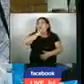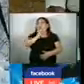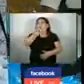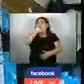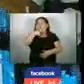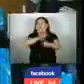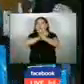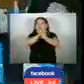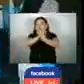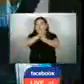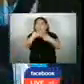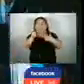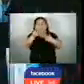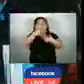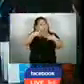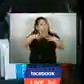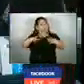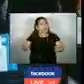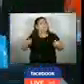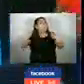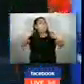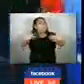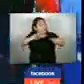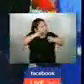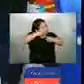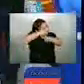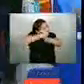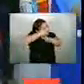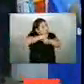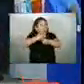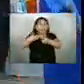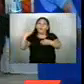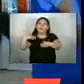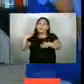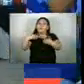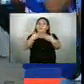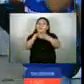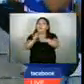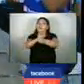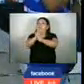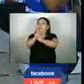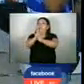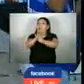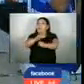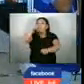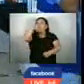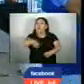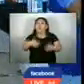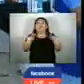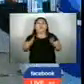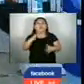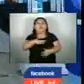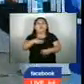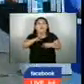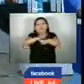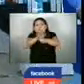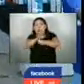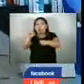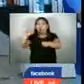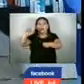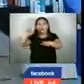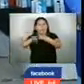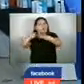anti-COVID pues ha mostrado efectividad en los ensayos contra las variantes más habituales y transmisibles, actualmente como la Delta, Gamma y la Mu.